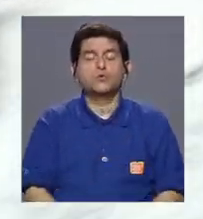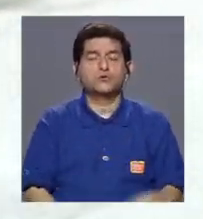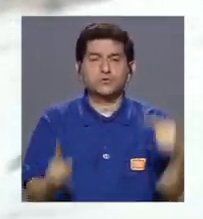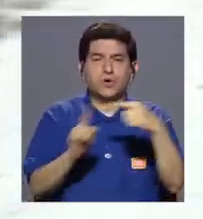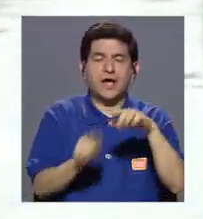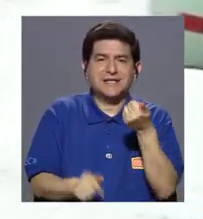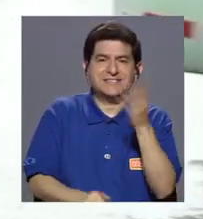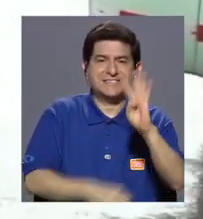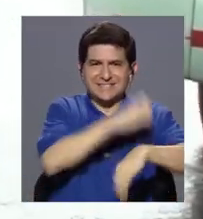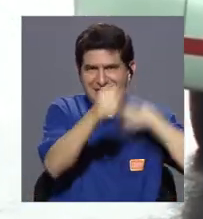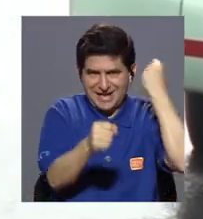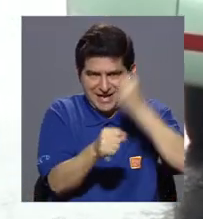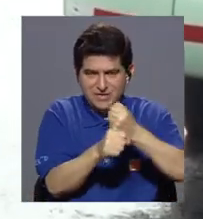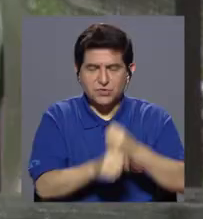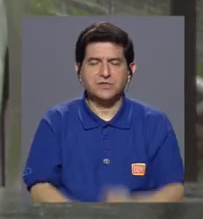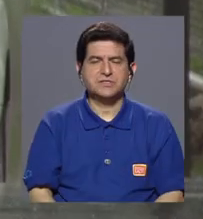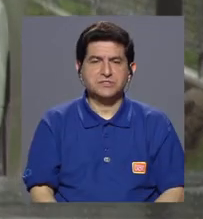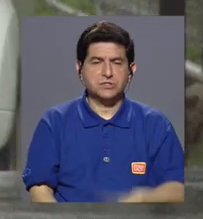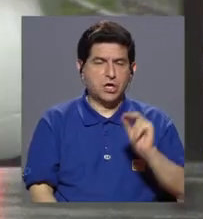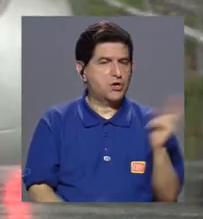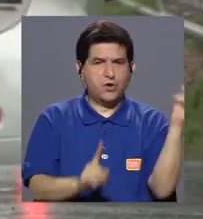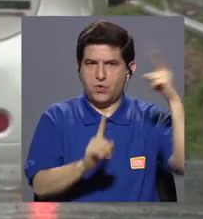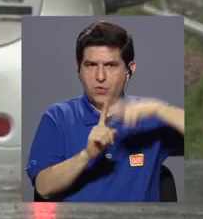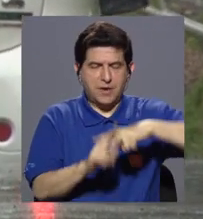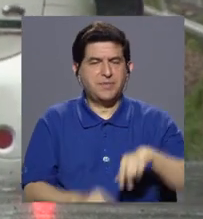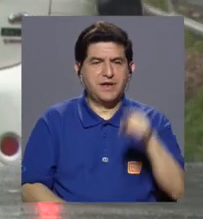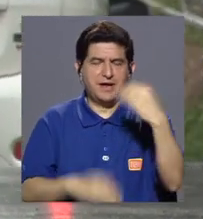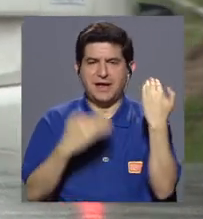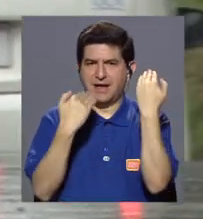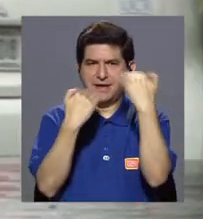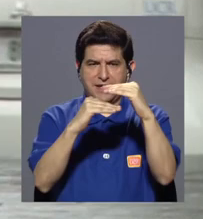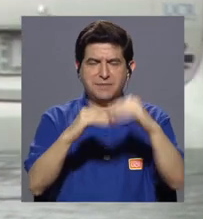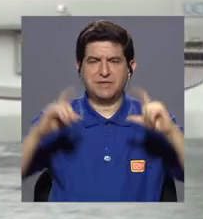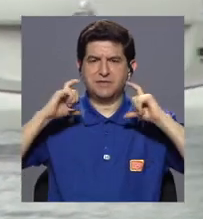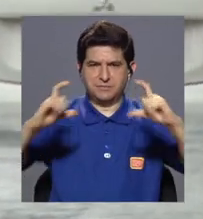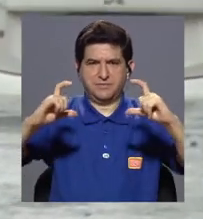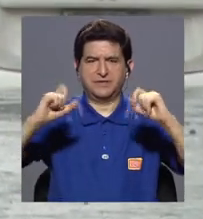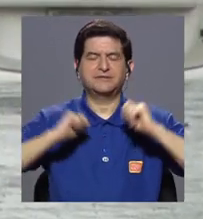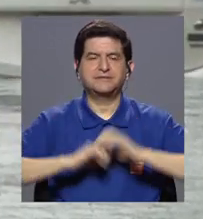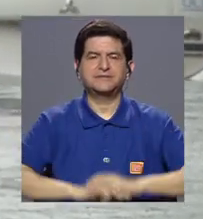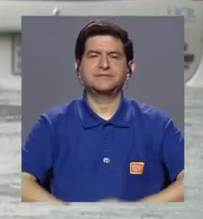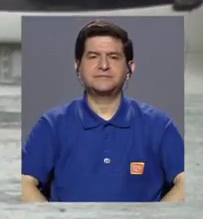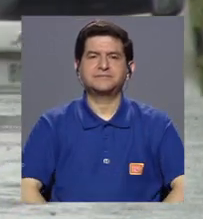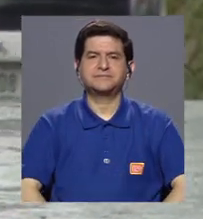de carga de hasta 14 años y a los que no se les aplica restricción vehicular.